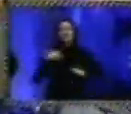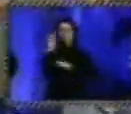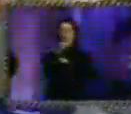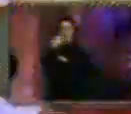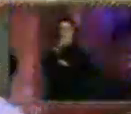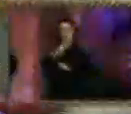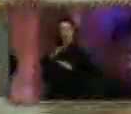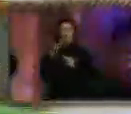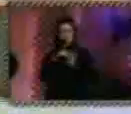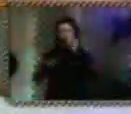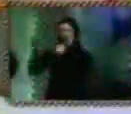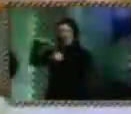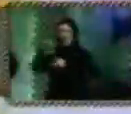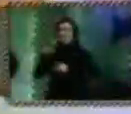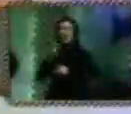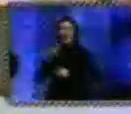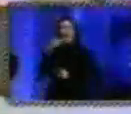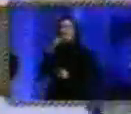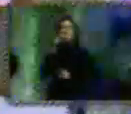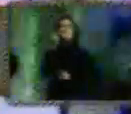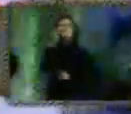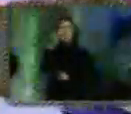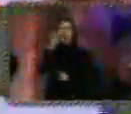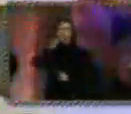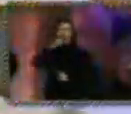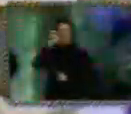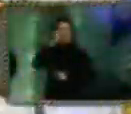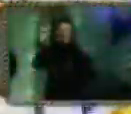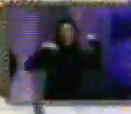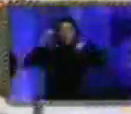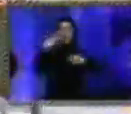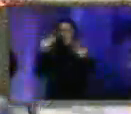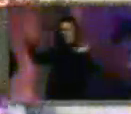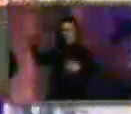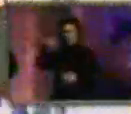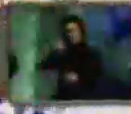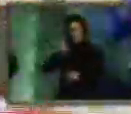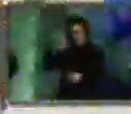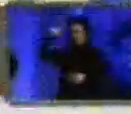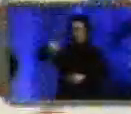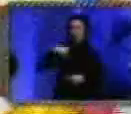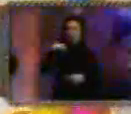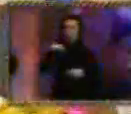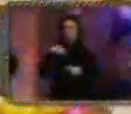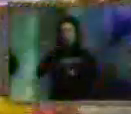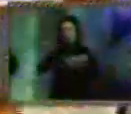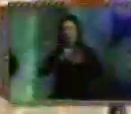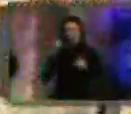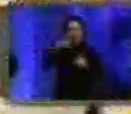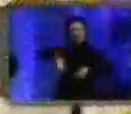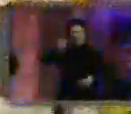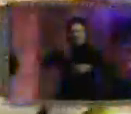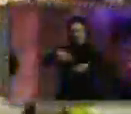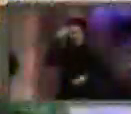Pitt. Hoy voy de marcha de nuevo, voy a coger un buen pedo, me llaman el rompebragas cuando me